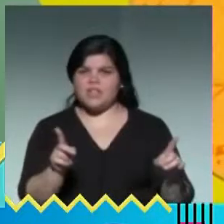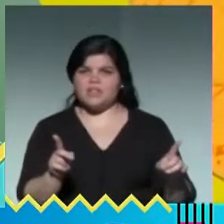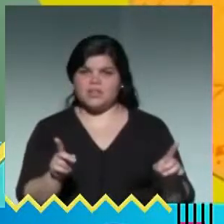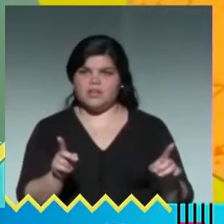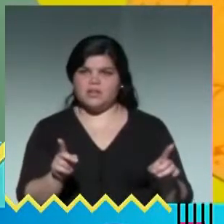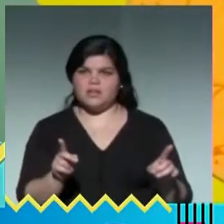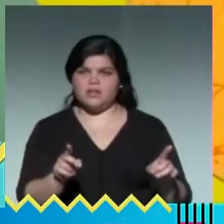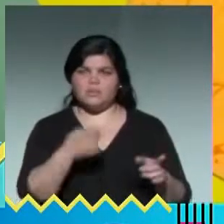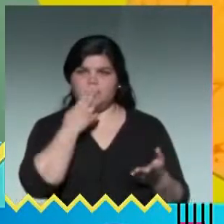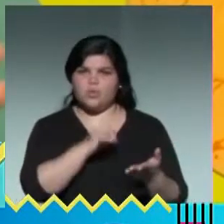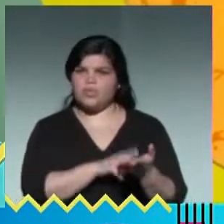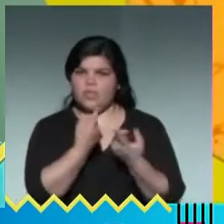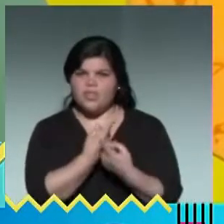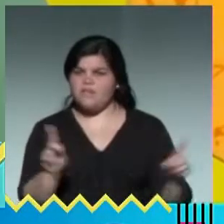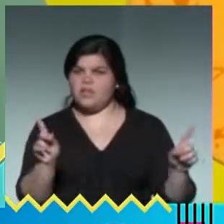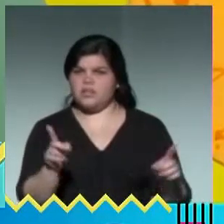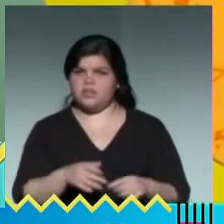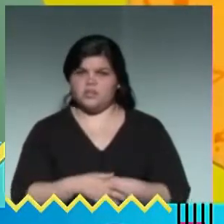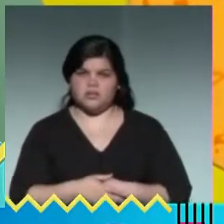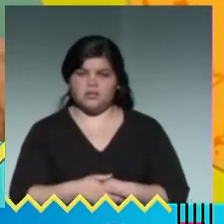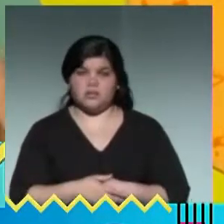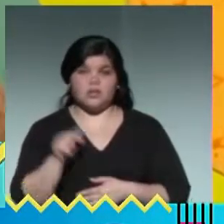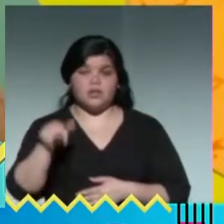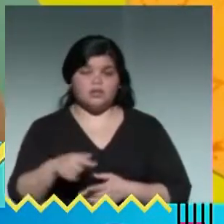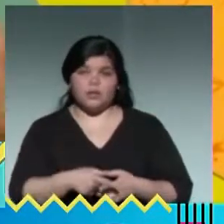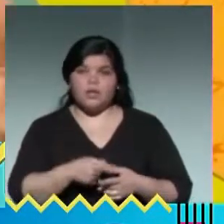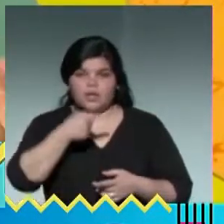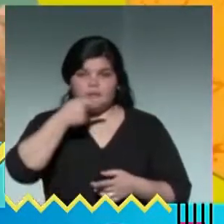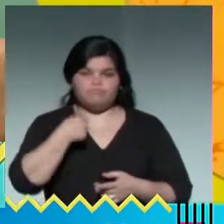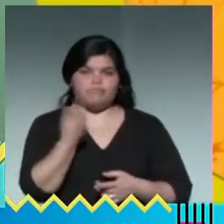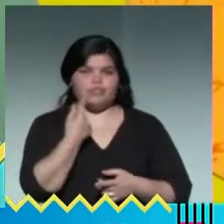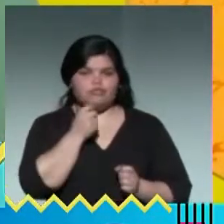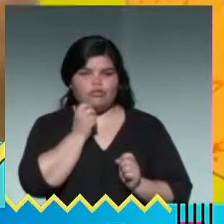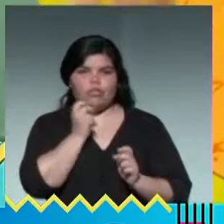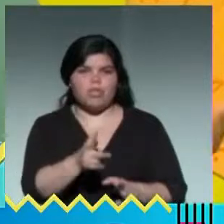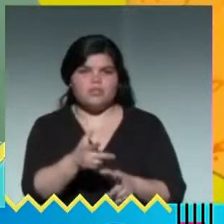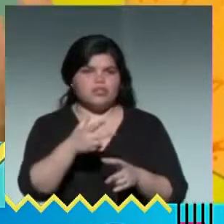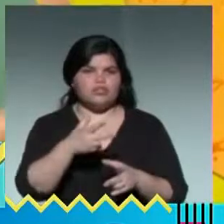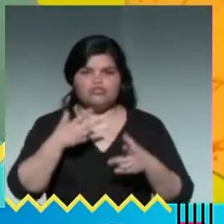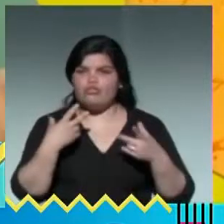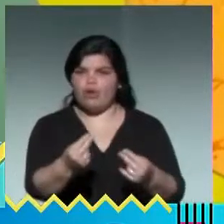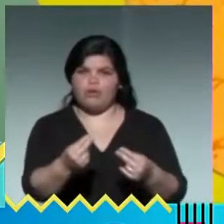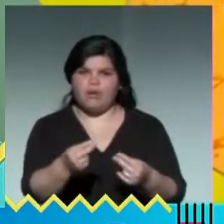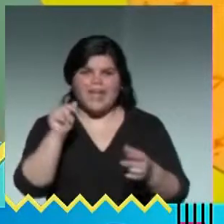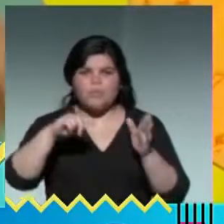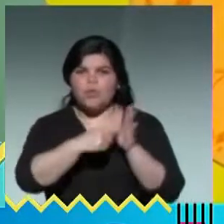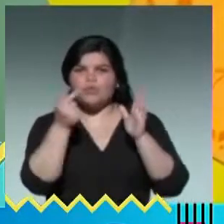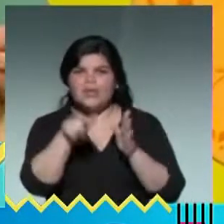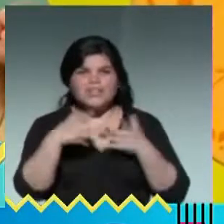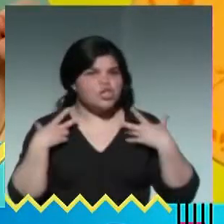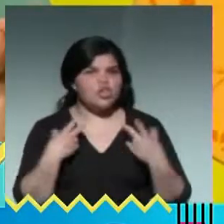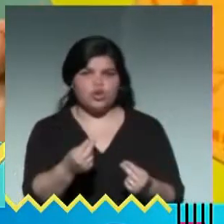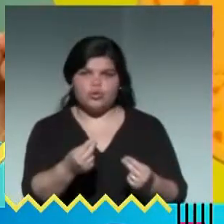punto de vista impositivo. Consideramos que eso, desde ese punto de vista, nosotros objetamos y nos oponemos a este punto. Ahí